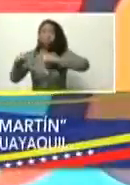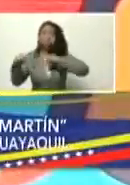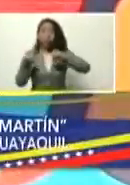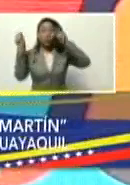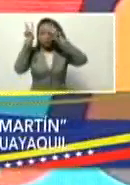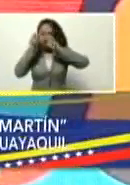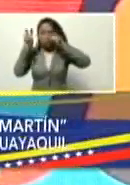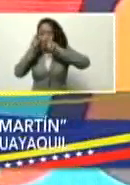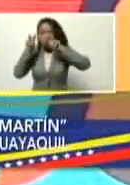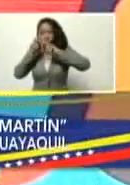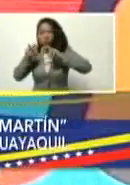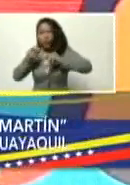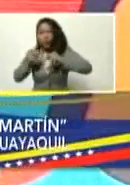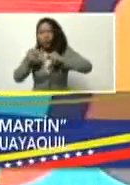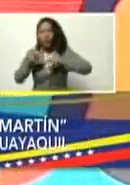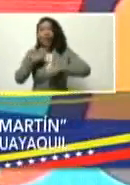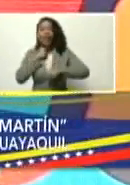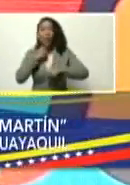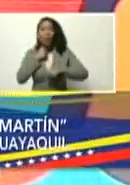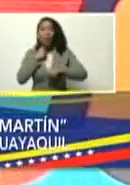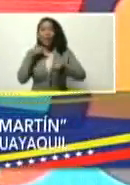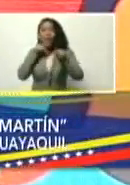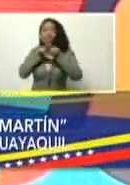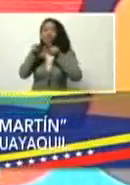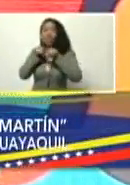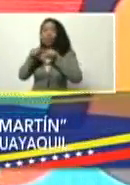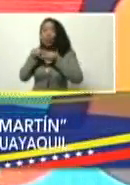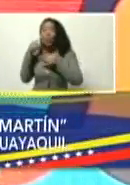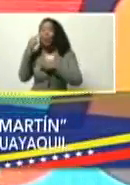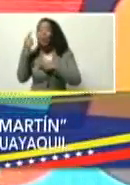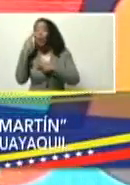indagador y le gusta el chisme,